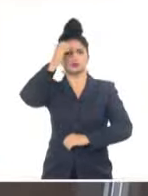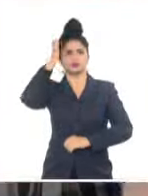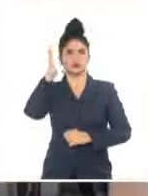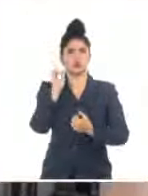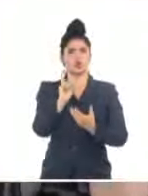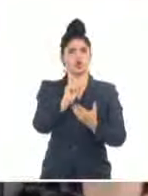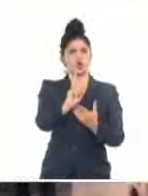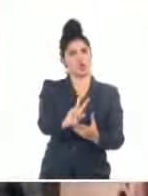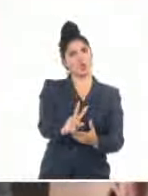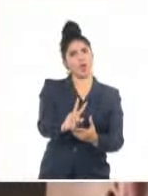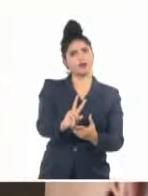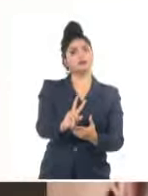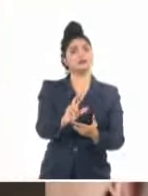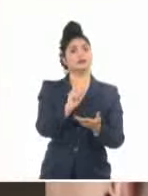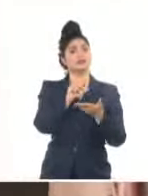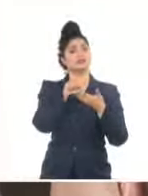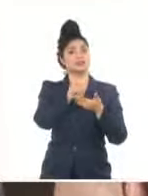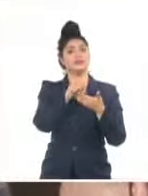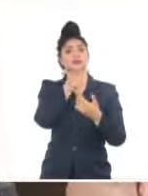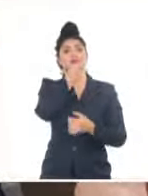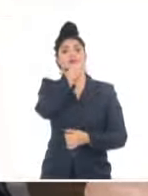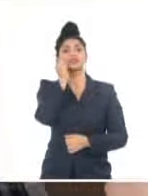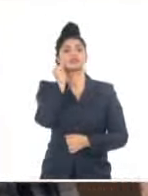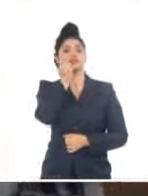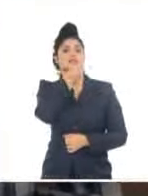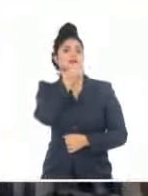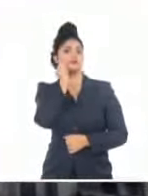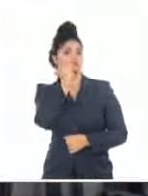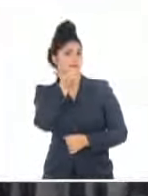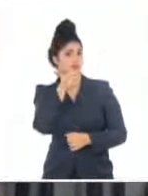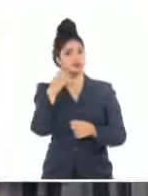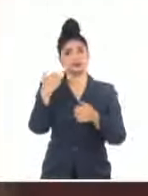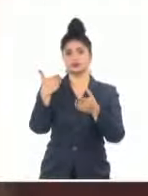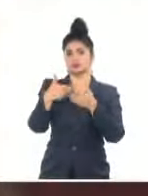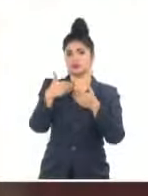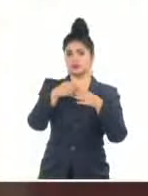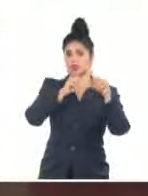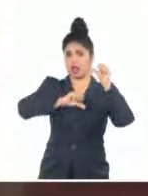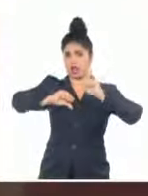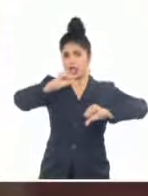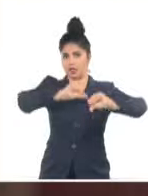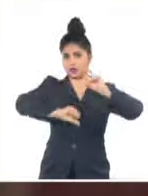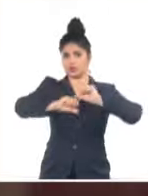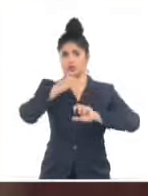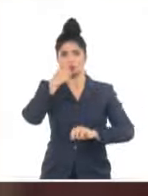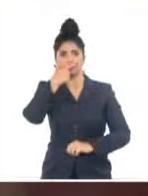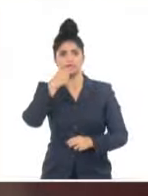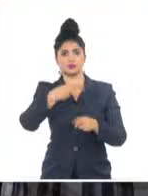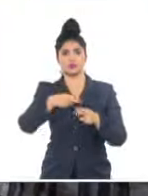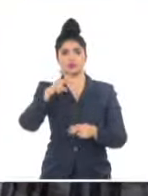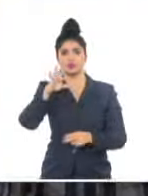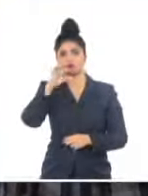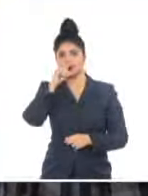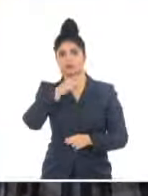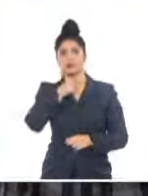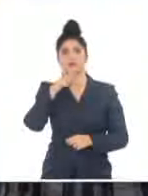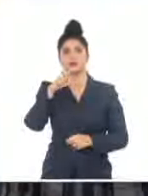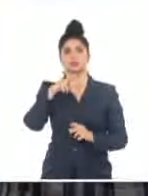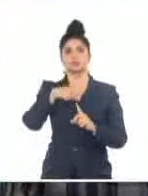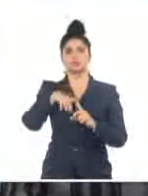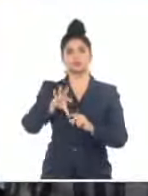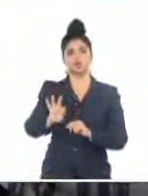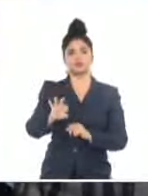producción de estomatológicos dispensariales, perteneciente a la empresa Laboratorio Farmacéutico Roberto Escudero Díaz. El